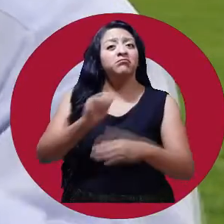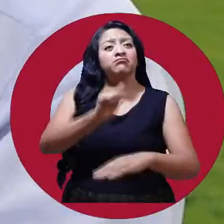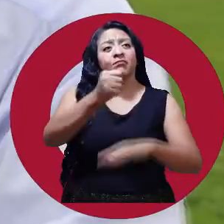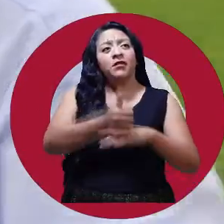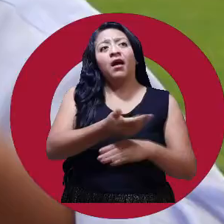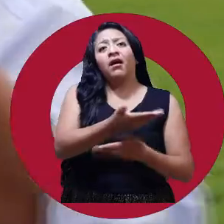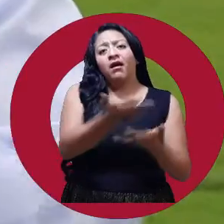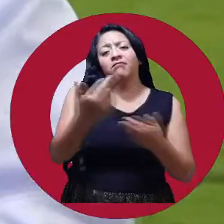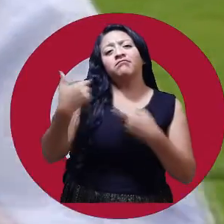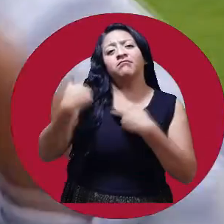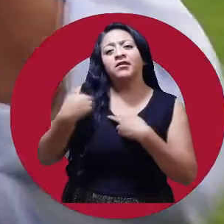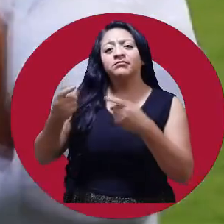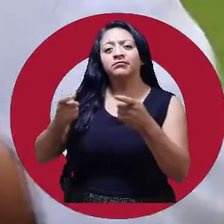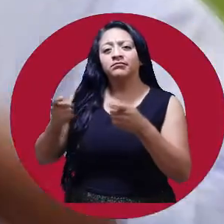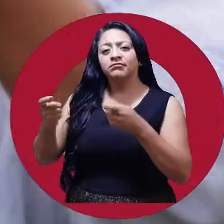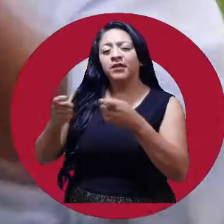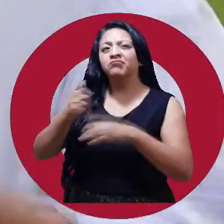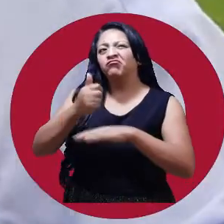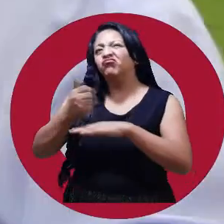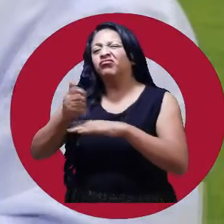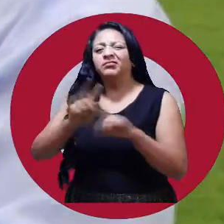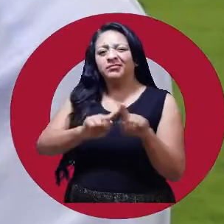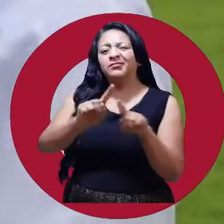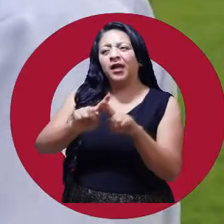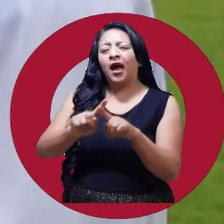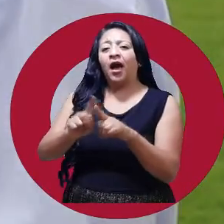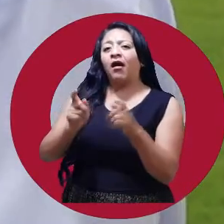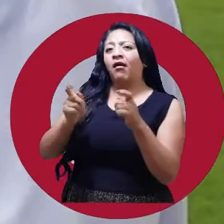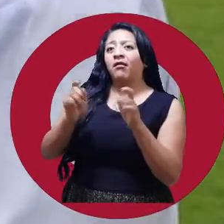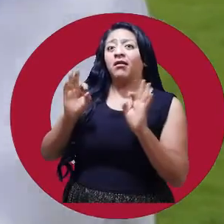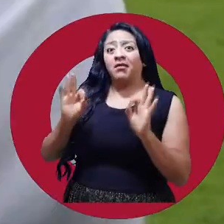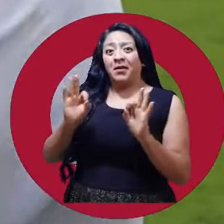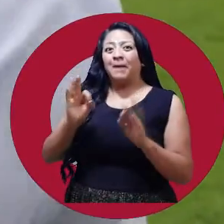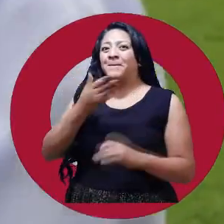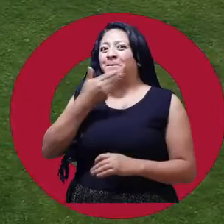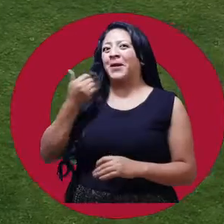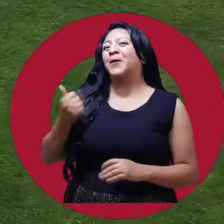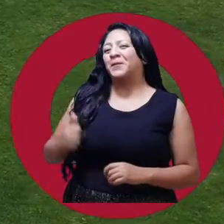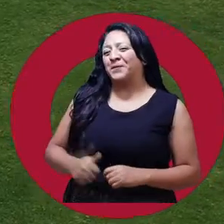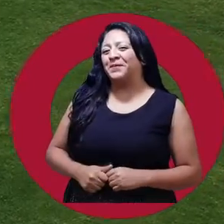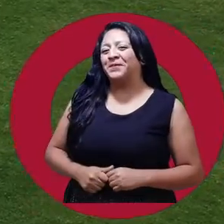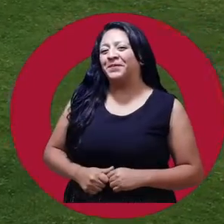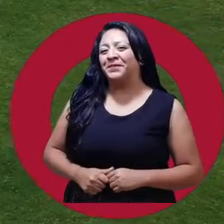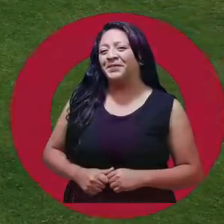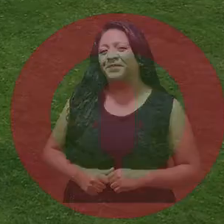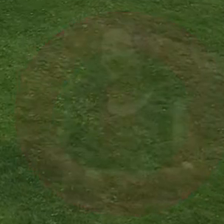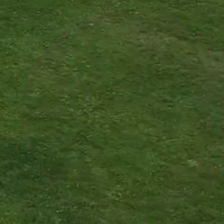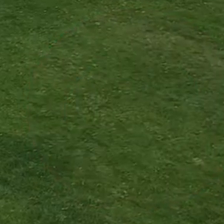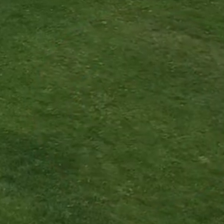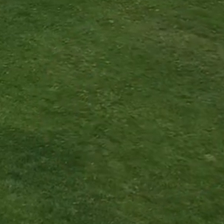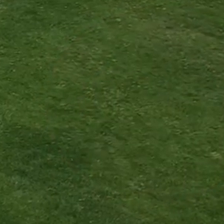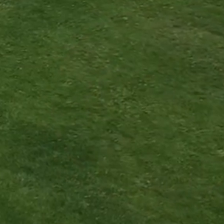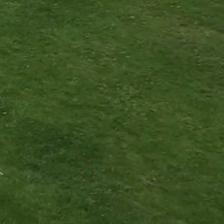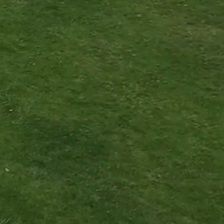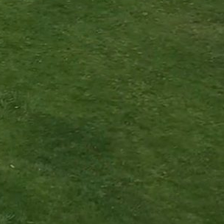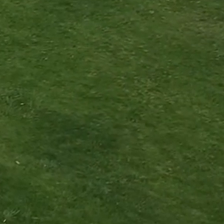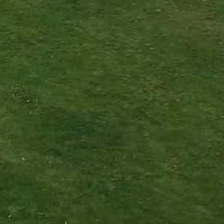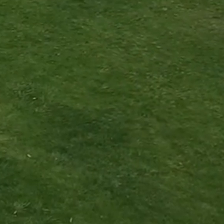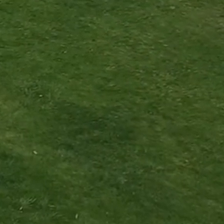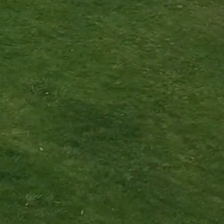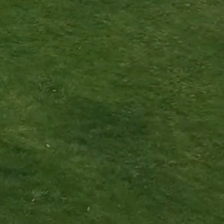cabildo administre, que el cabildo gobierne. Chévere, la cosa es que hagamos bien. Mario Conejo Maldonado, Agato,